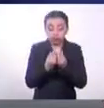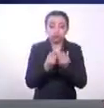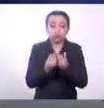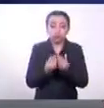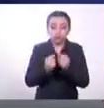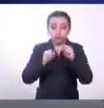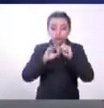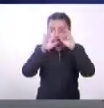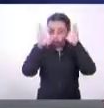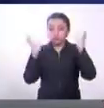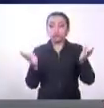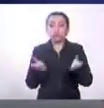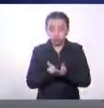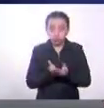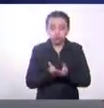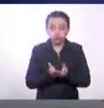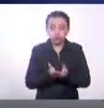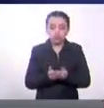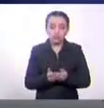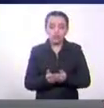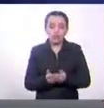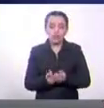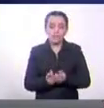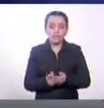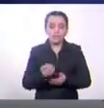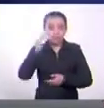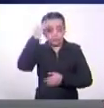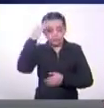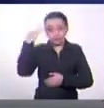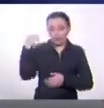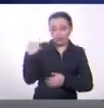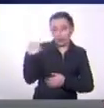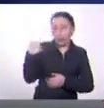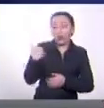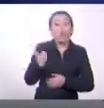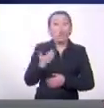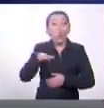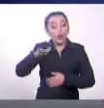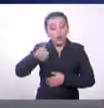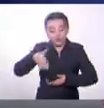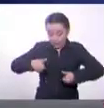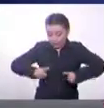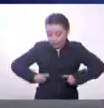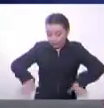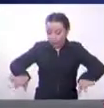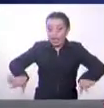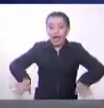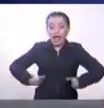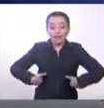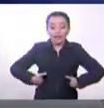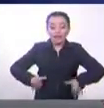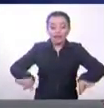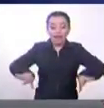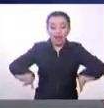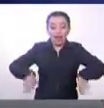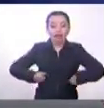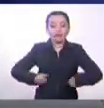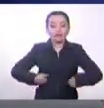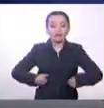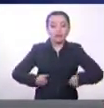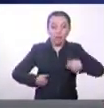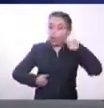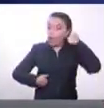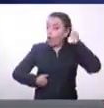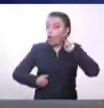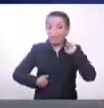con las cuales nosotros interactuamos, que una mujer es la que ocupa falda, entonces el hombre no. Entonces, si yo veo la imagen